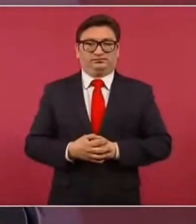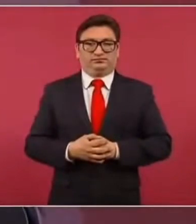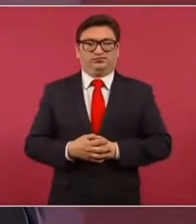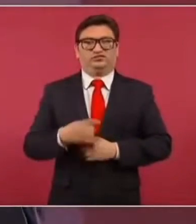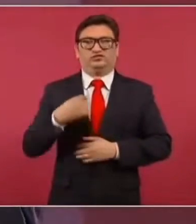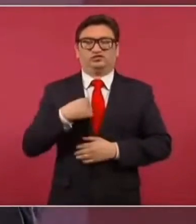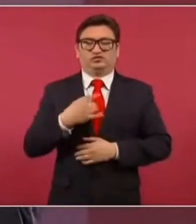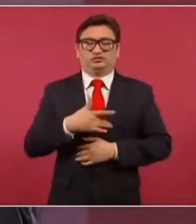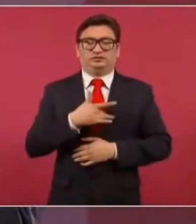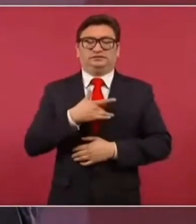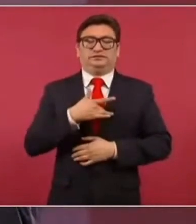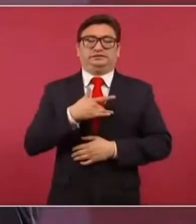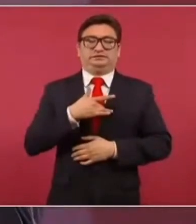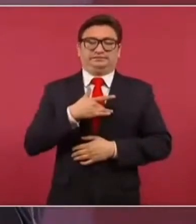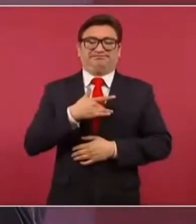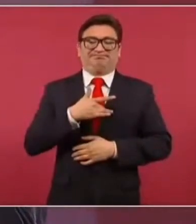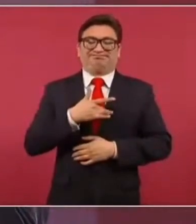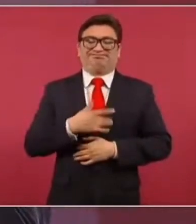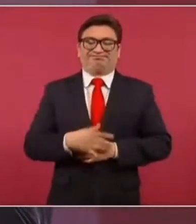conmovió,